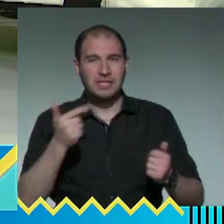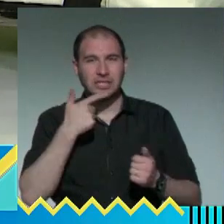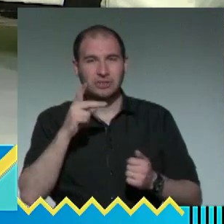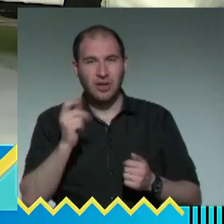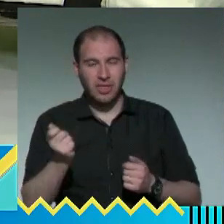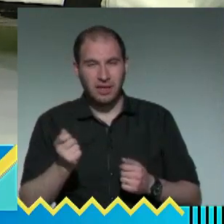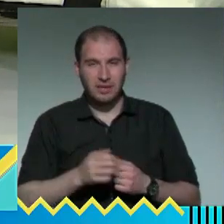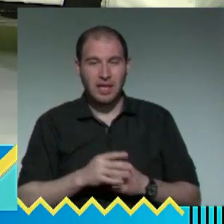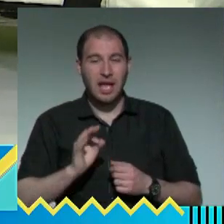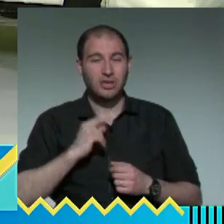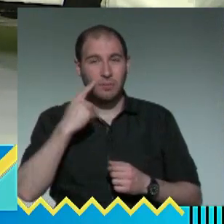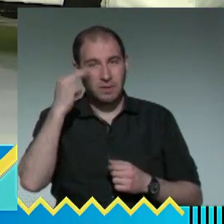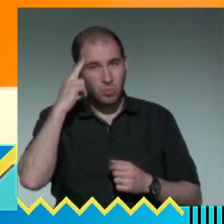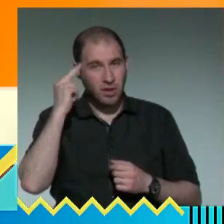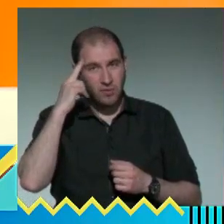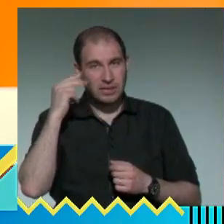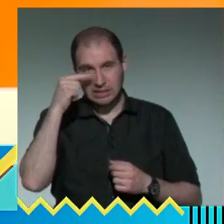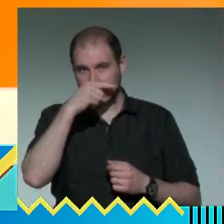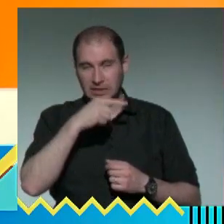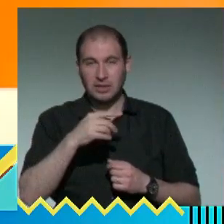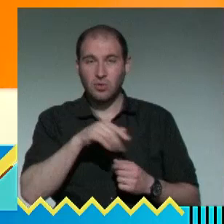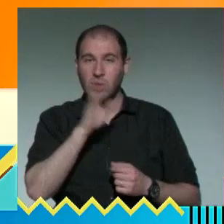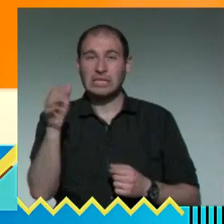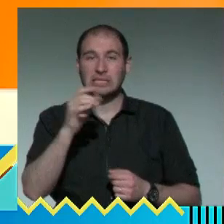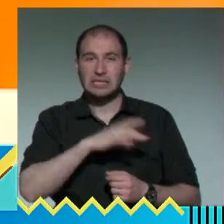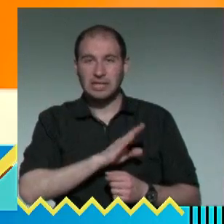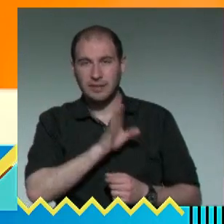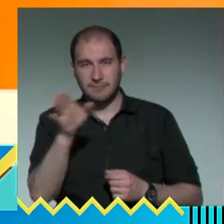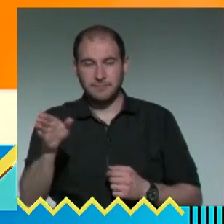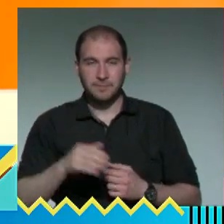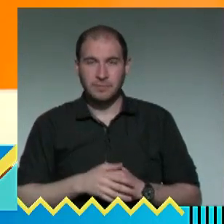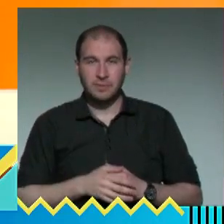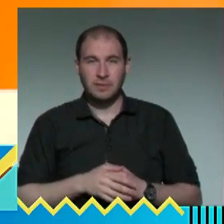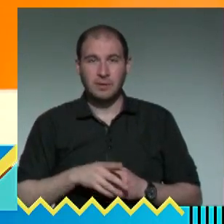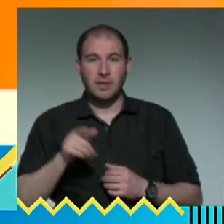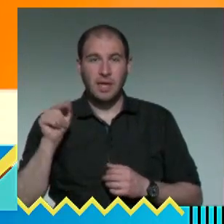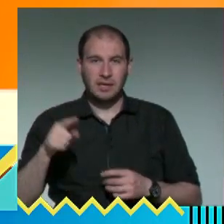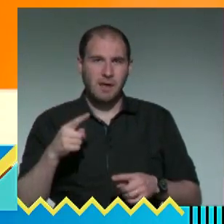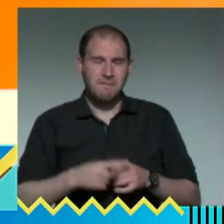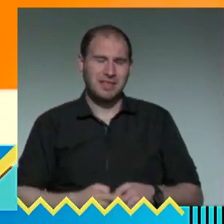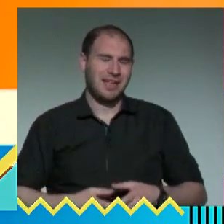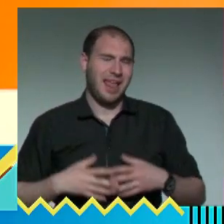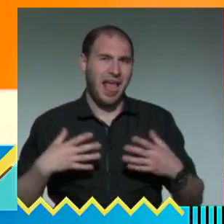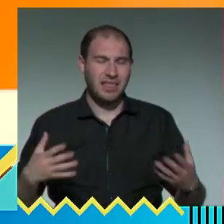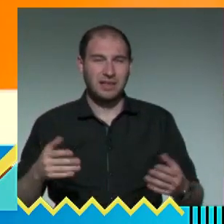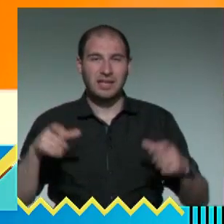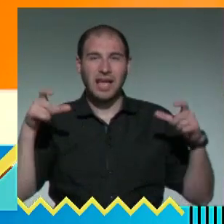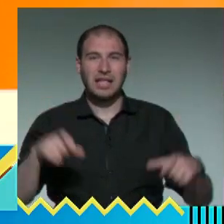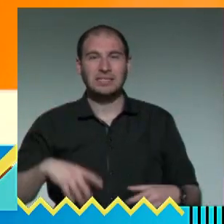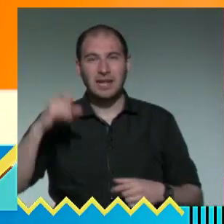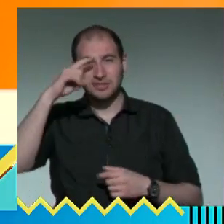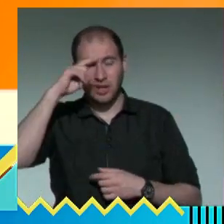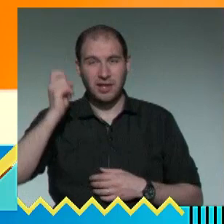Soda del 97 a Chile, ¿no? Bien. Que fue ya de por sí un evento increíble, porque fue en el Estadio